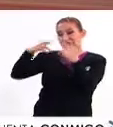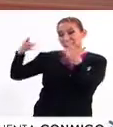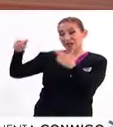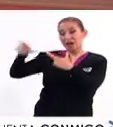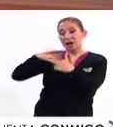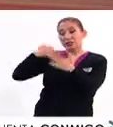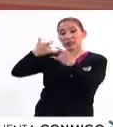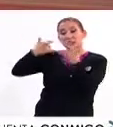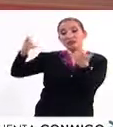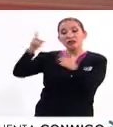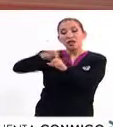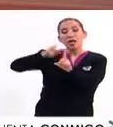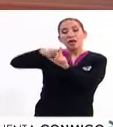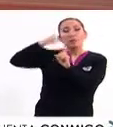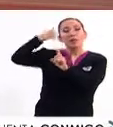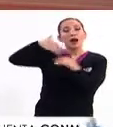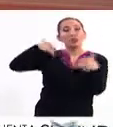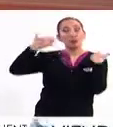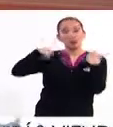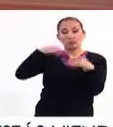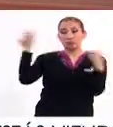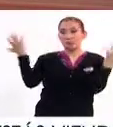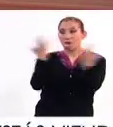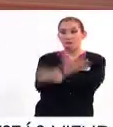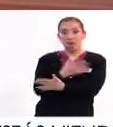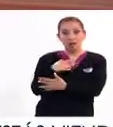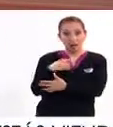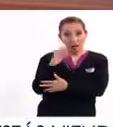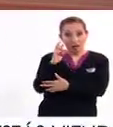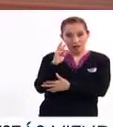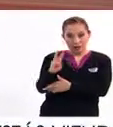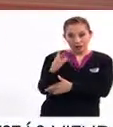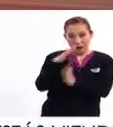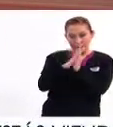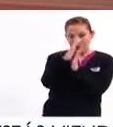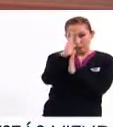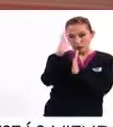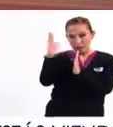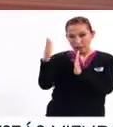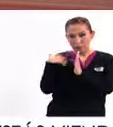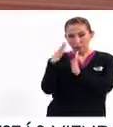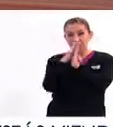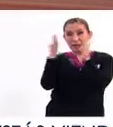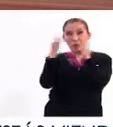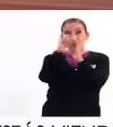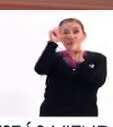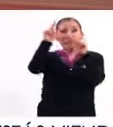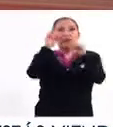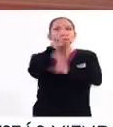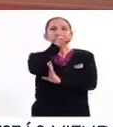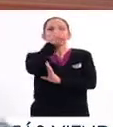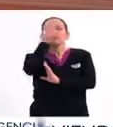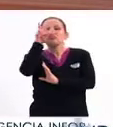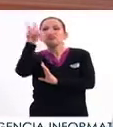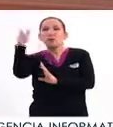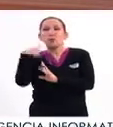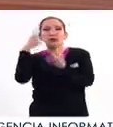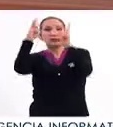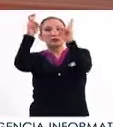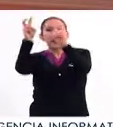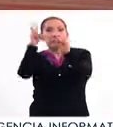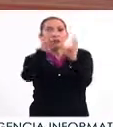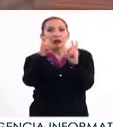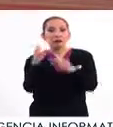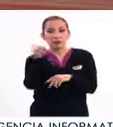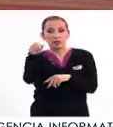estos, en donde son por temas, ¿no? Si tú quieres montar una casa, está, digamos, la manera en que puedes montar tu casa. Si tú te vas a casar,